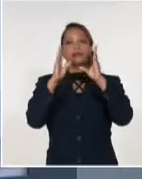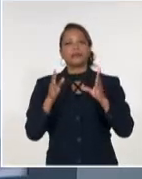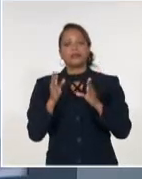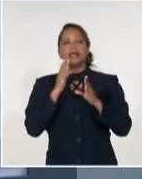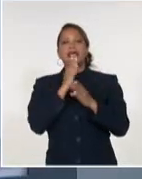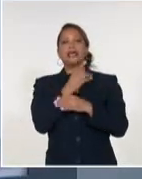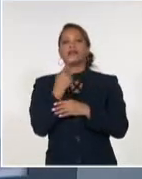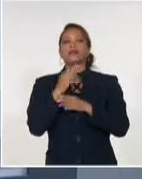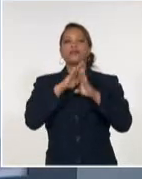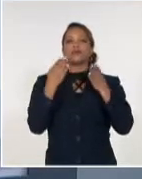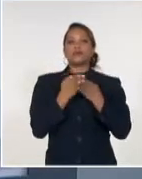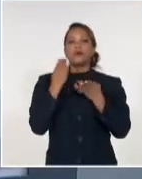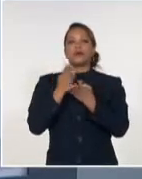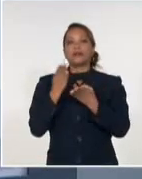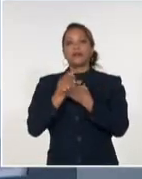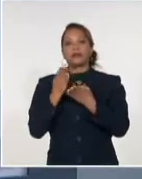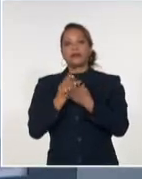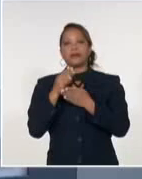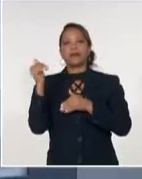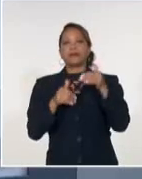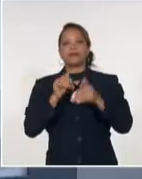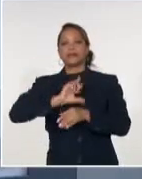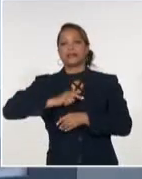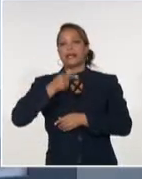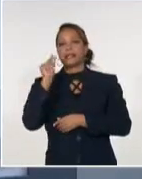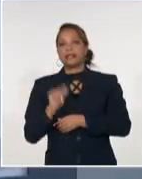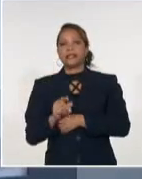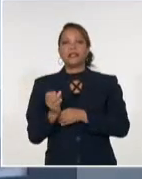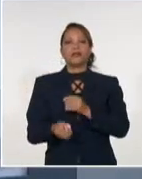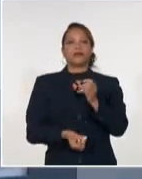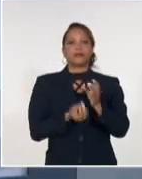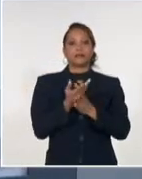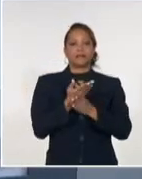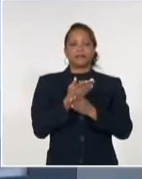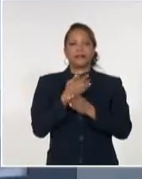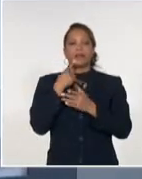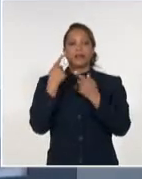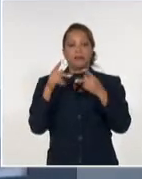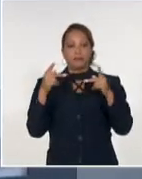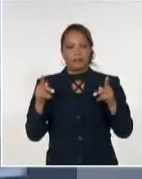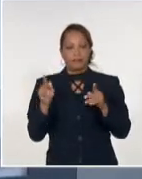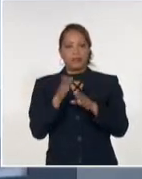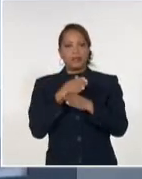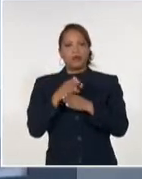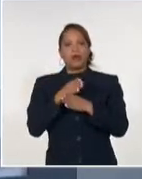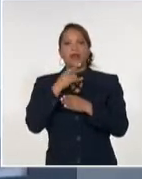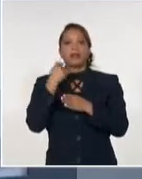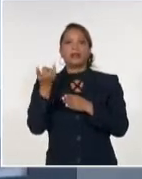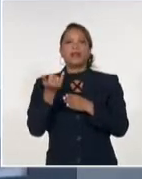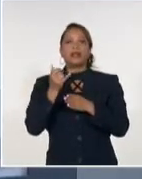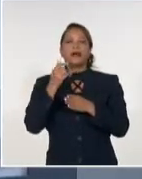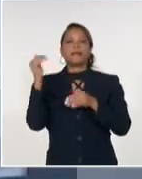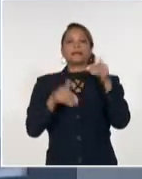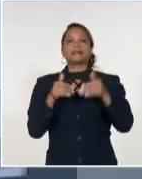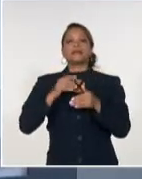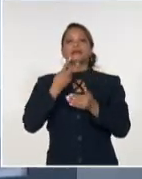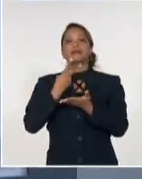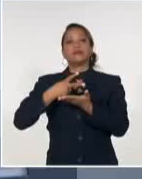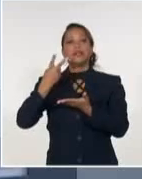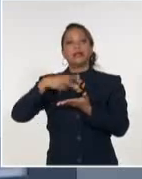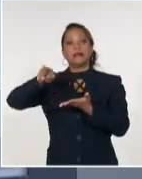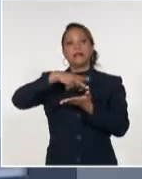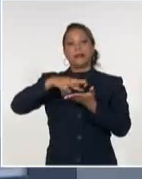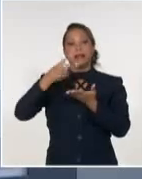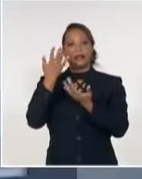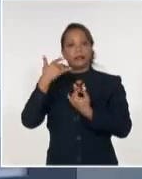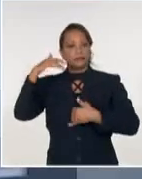enseñanza general, con la presencia de nuestros artistas, nuestros creadores, nuestros intelectuales, la presentación del Ballet Nacional de Cuba. Sabes que la Jornada de la Cultura